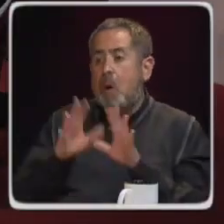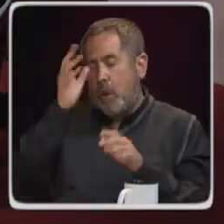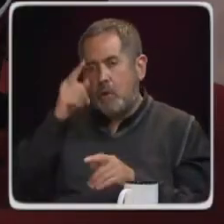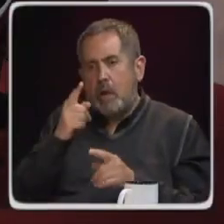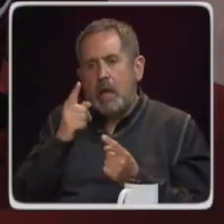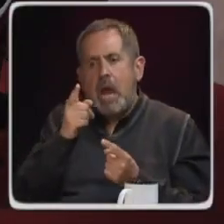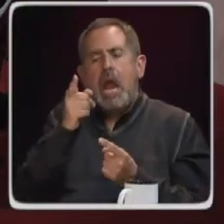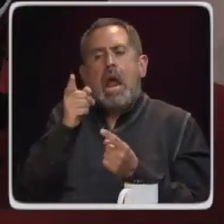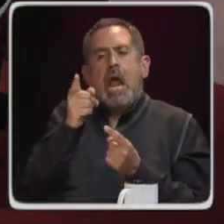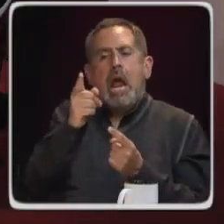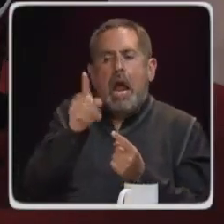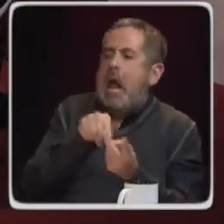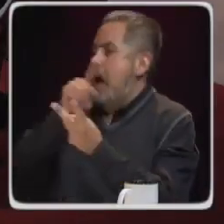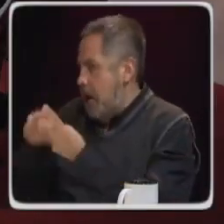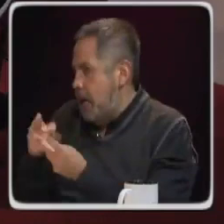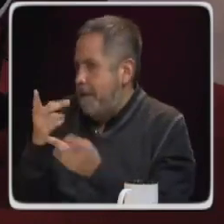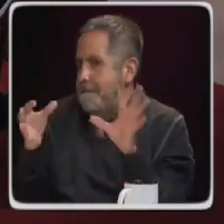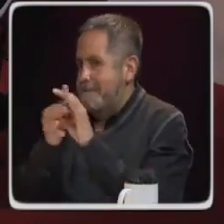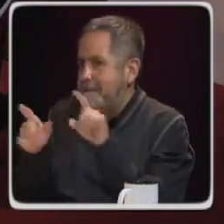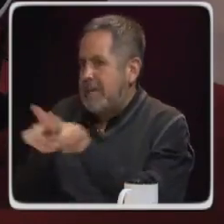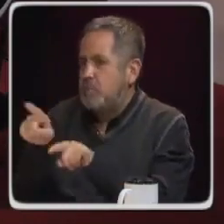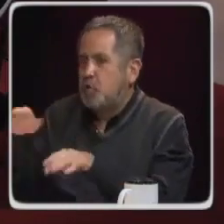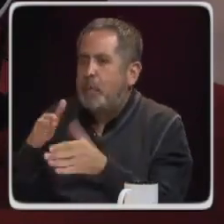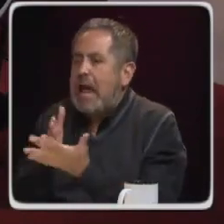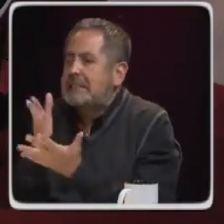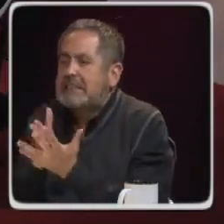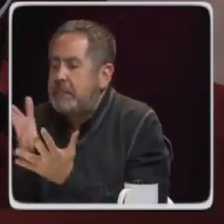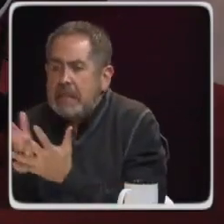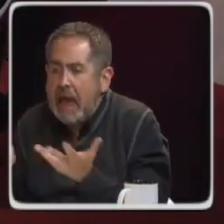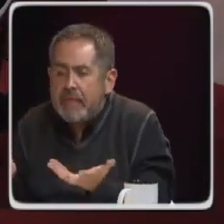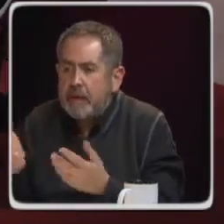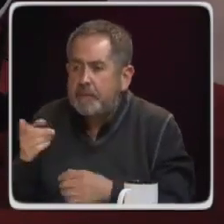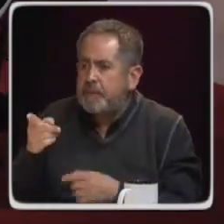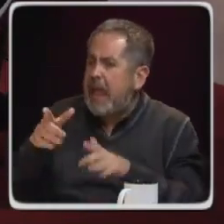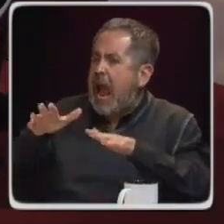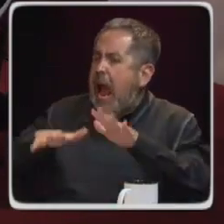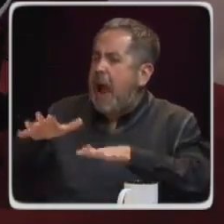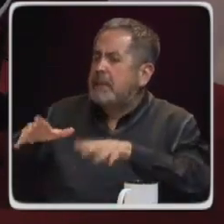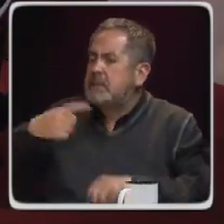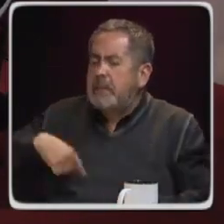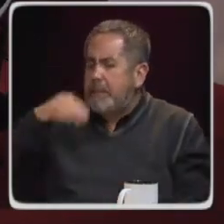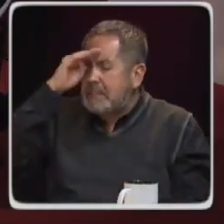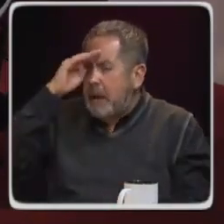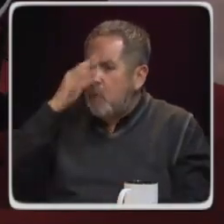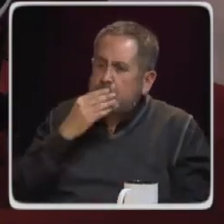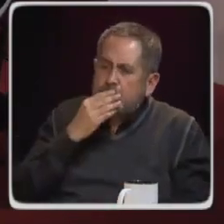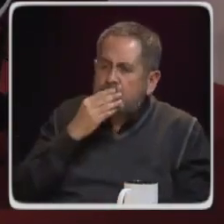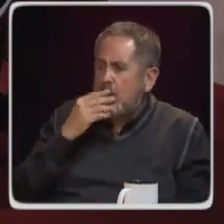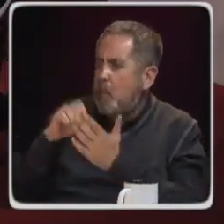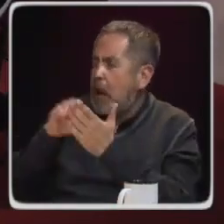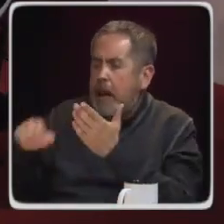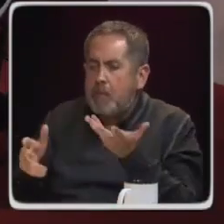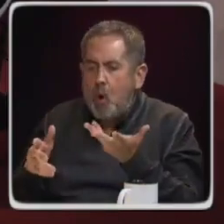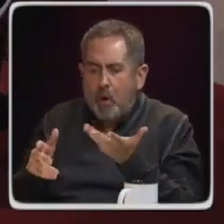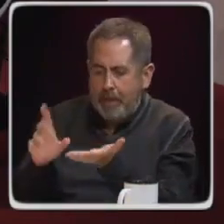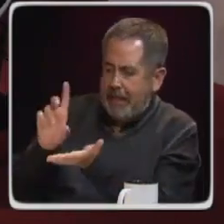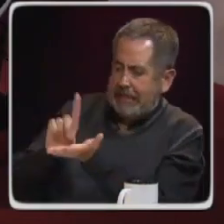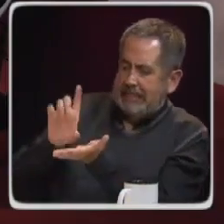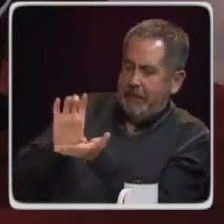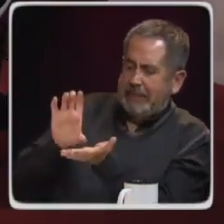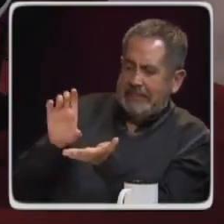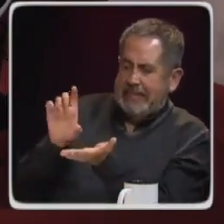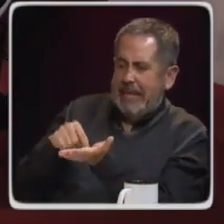inclusión educativa, pues la Suprema Corte de Justicia ya había hecho los intentos de la Cámara ya habían